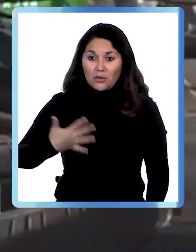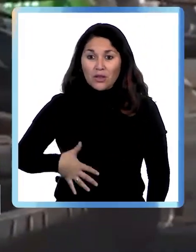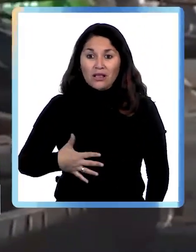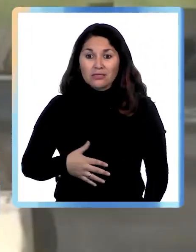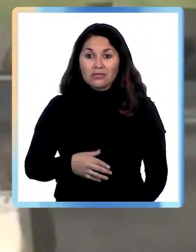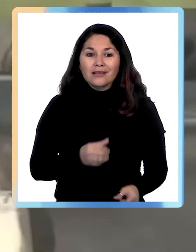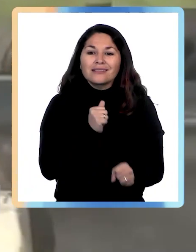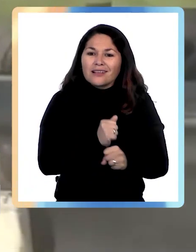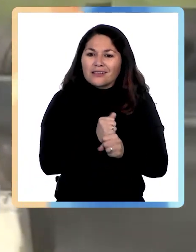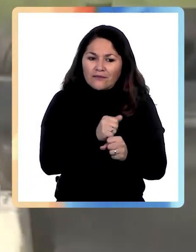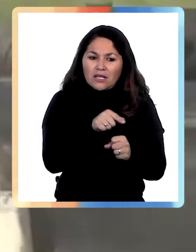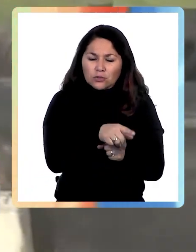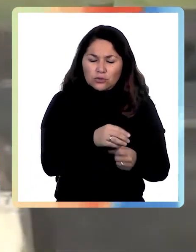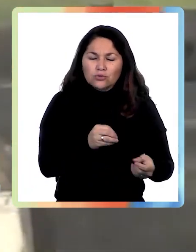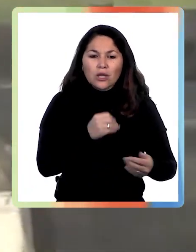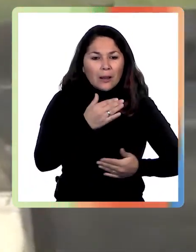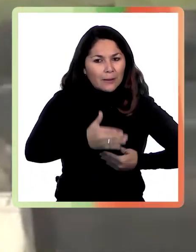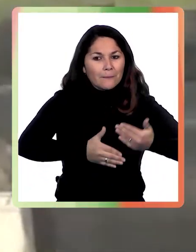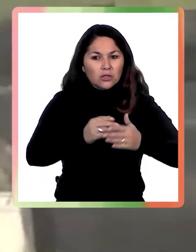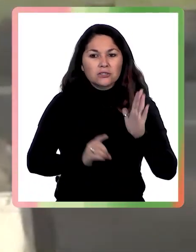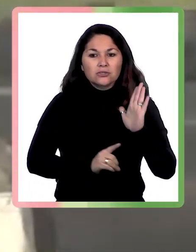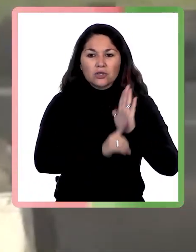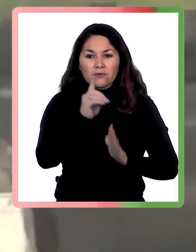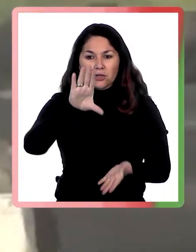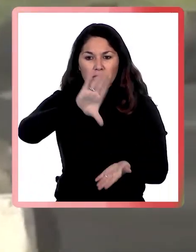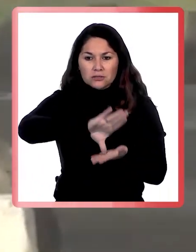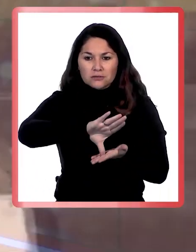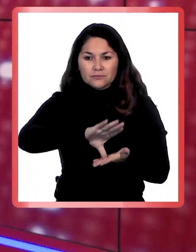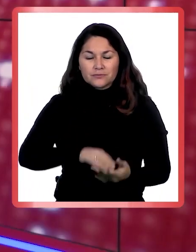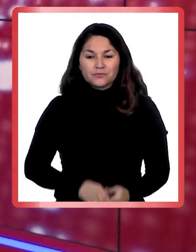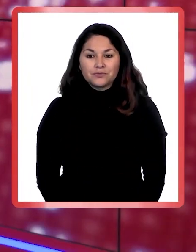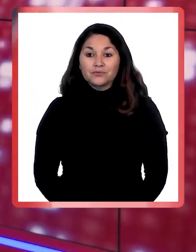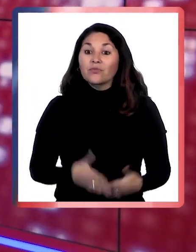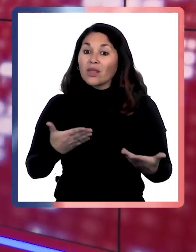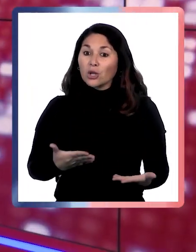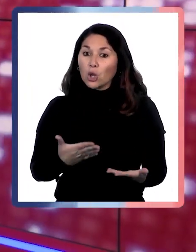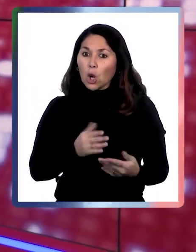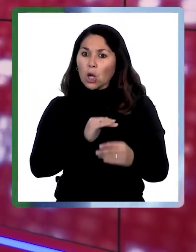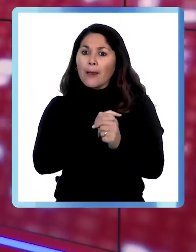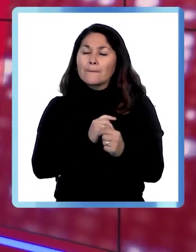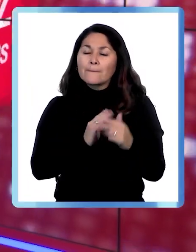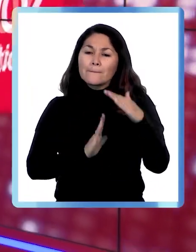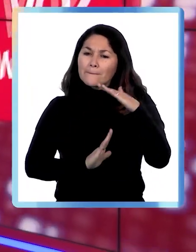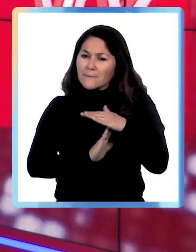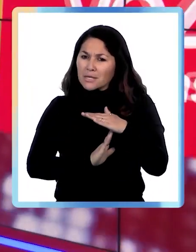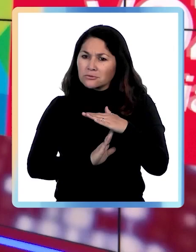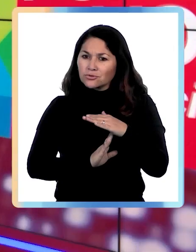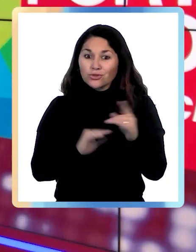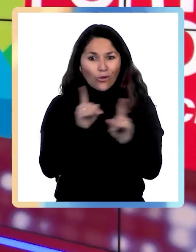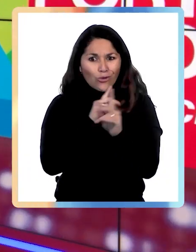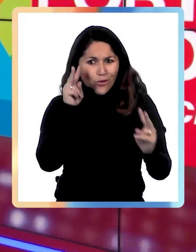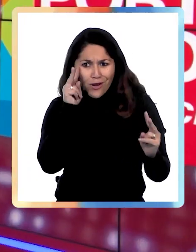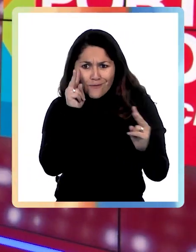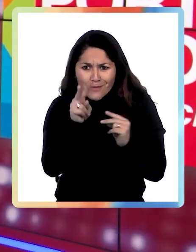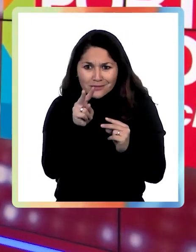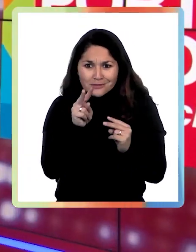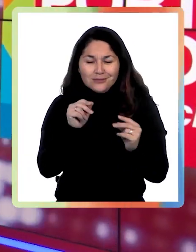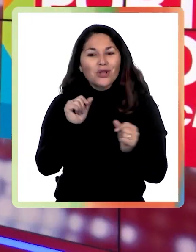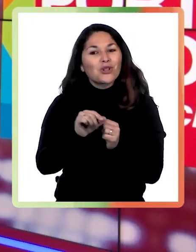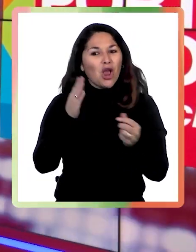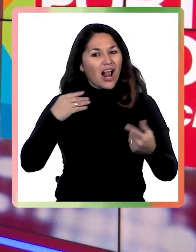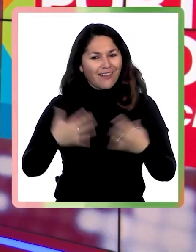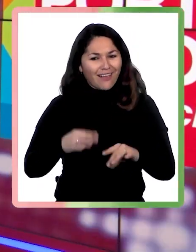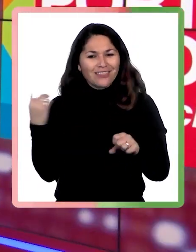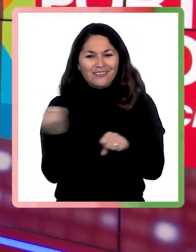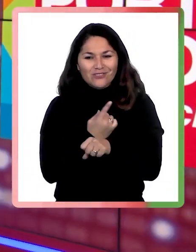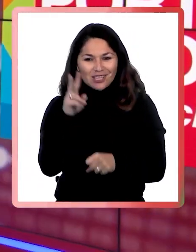reviste la para el país y su desarrollo y ahora vamos a un pequeño corte comercial no se despegue el televisor que